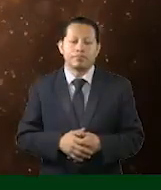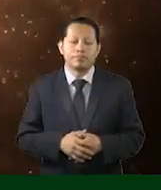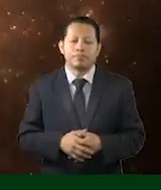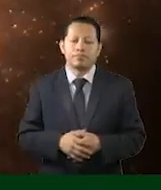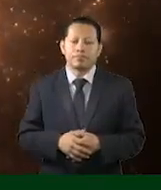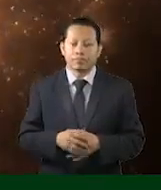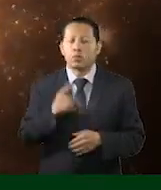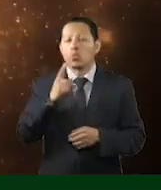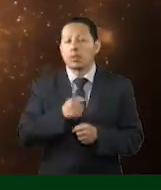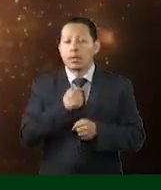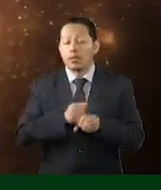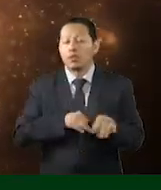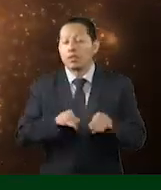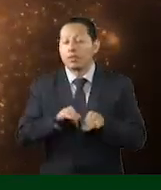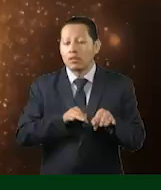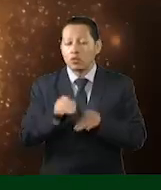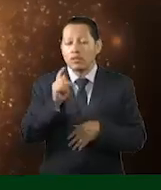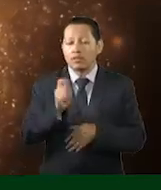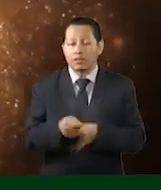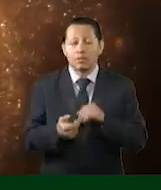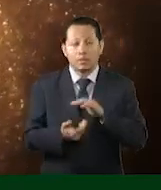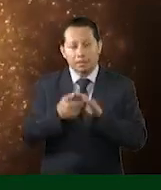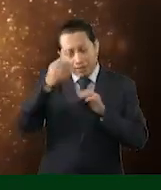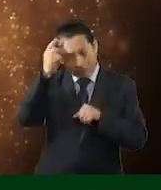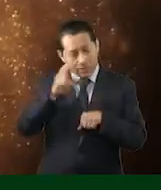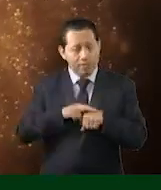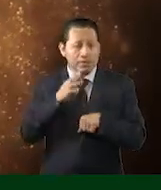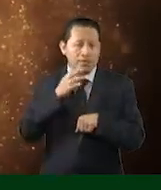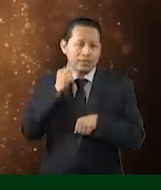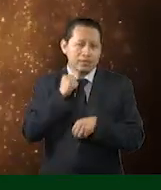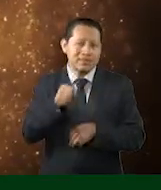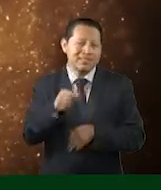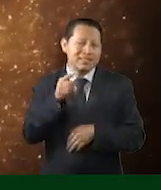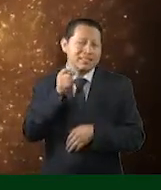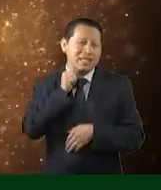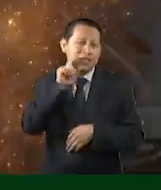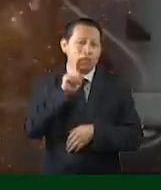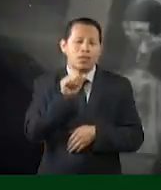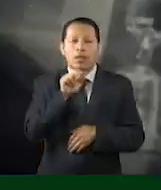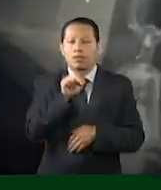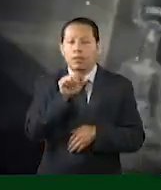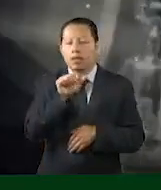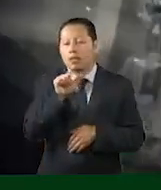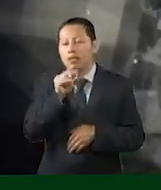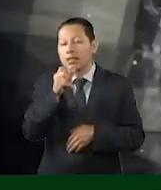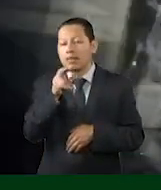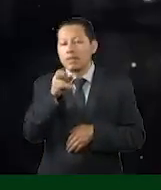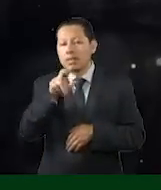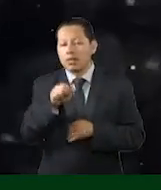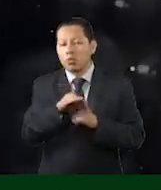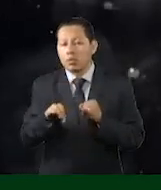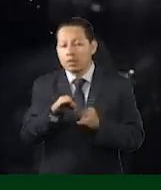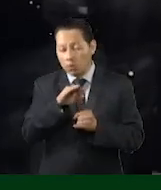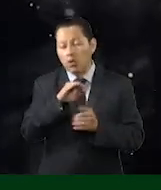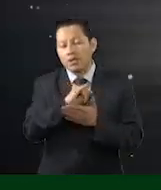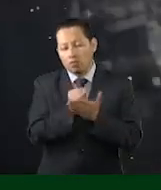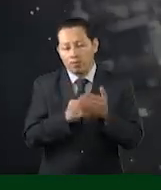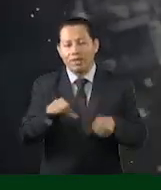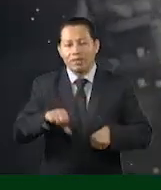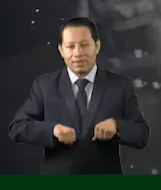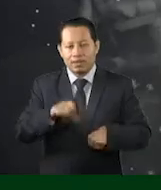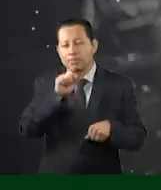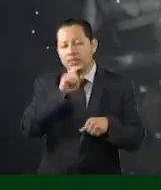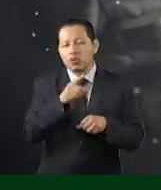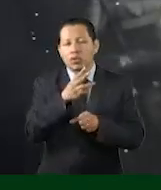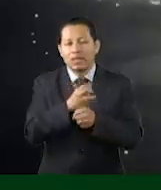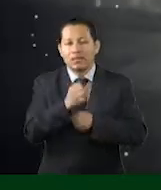Tras un año de trabajo al frente de la mesa directiva del Senado, la senadora Ana Lilia Rivera presentó su último informe de actividades correspondiente